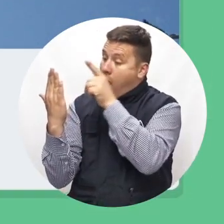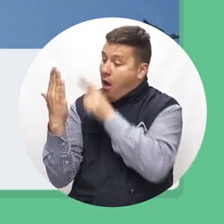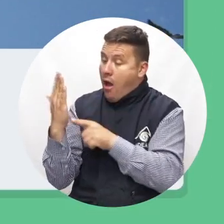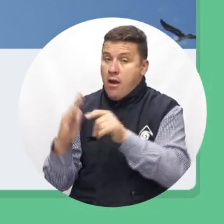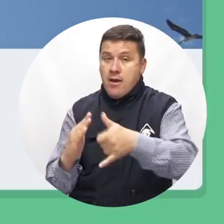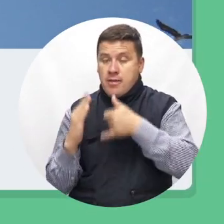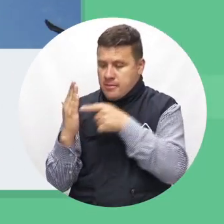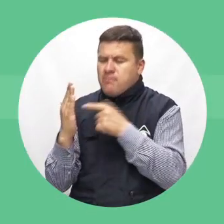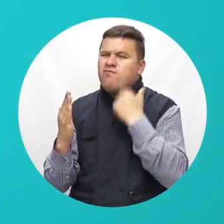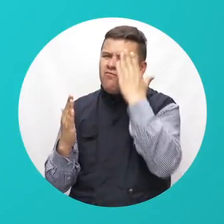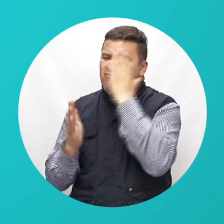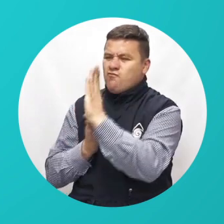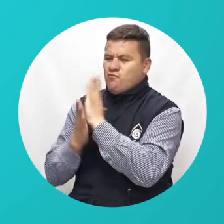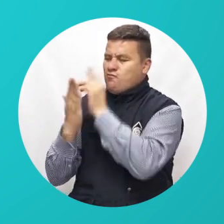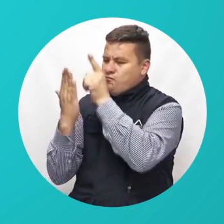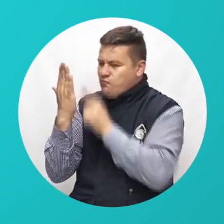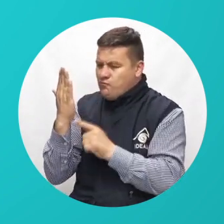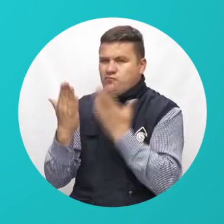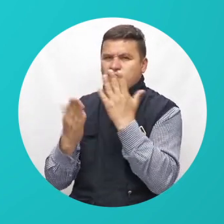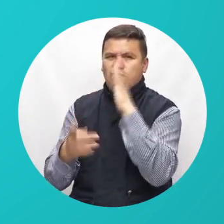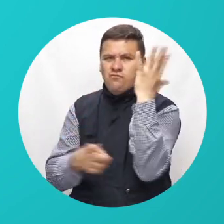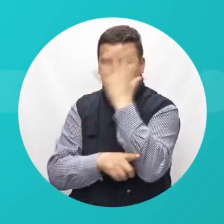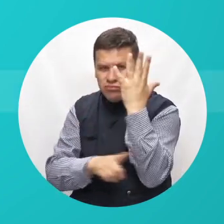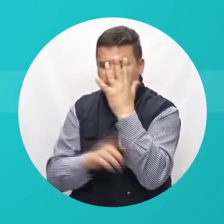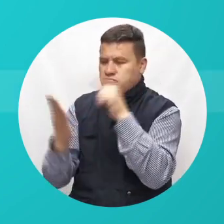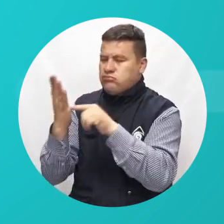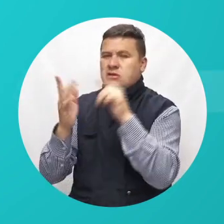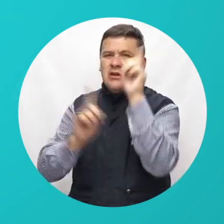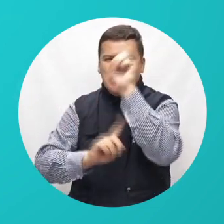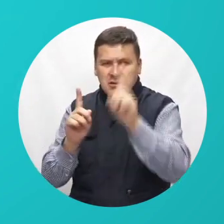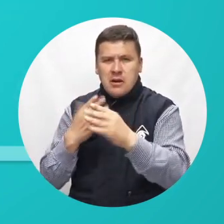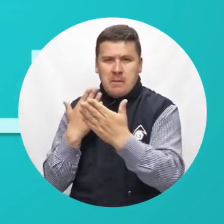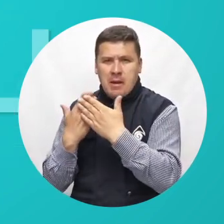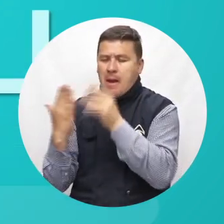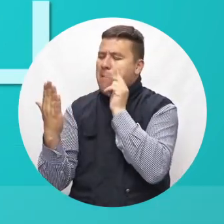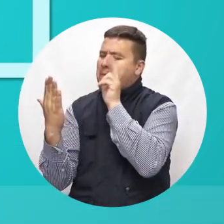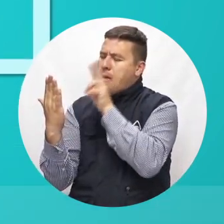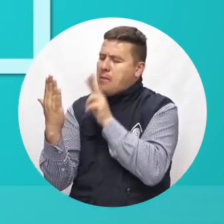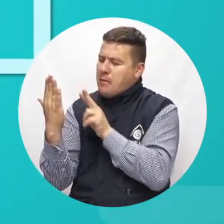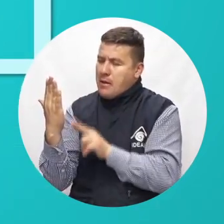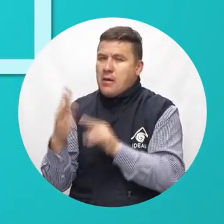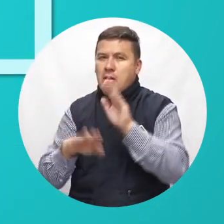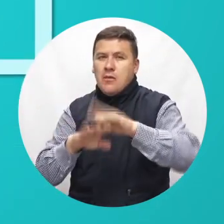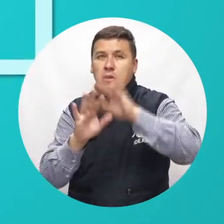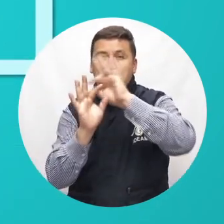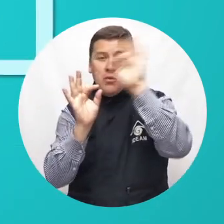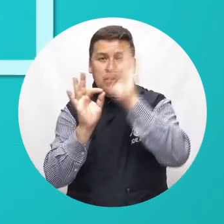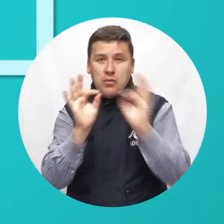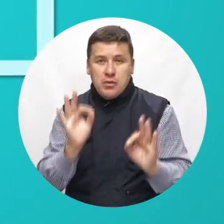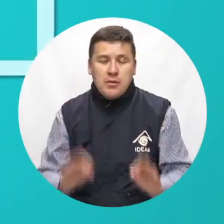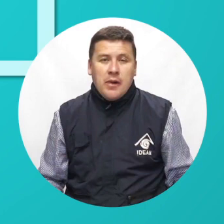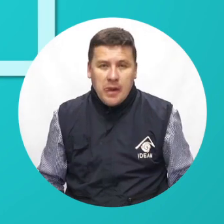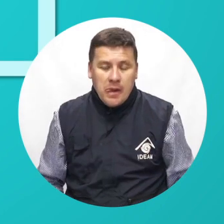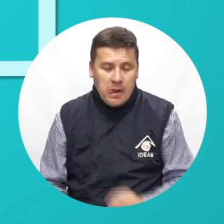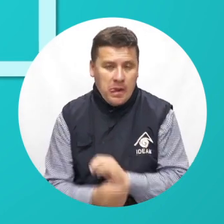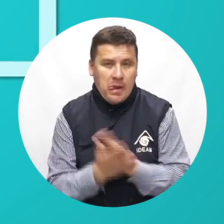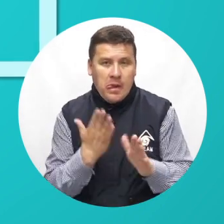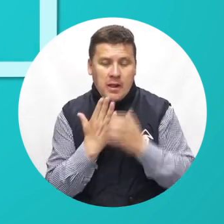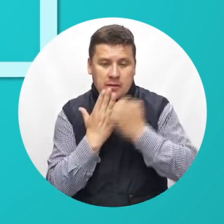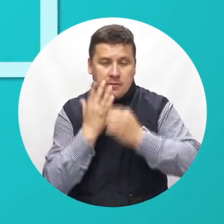.gov.co. Te invitamos a consultar la aplicación Mi Pronóstico del Ideal. Ahora con información sobre deforestación,